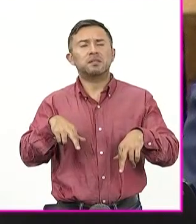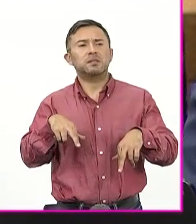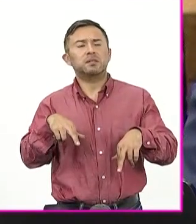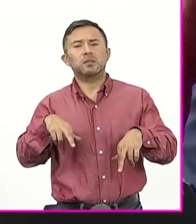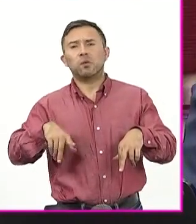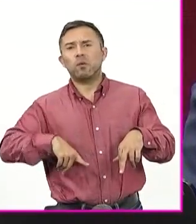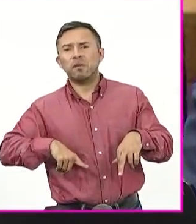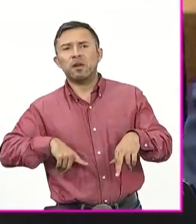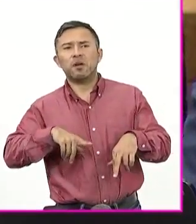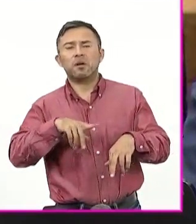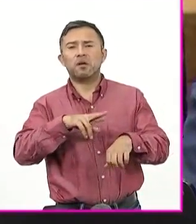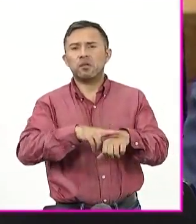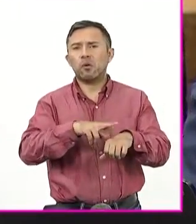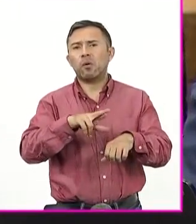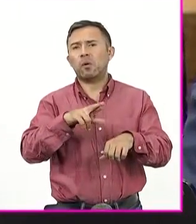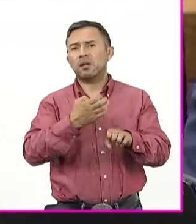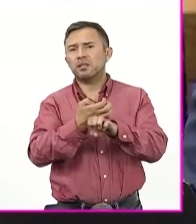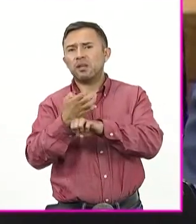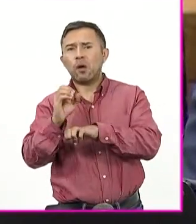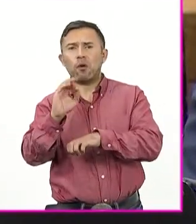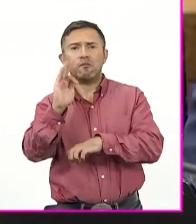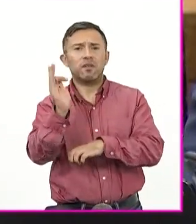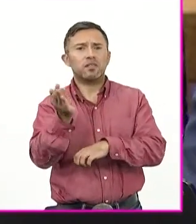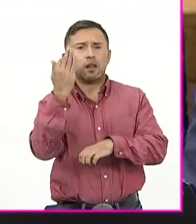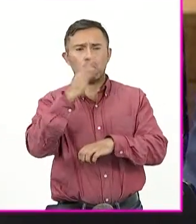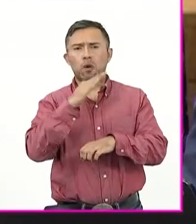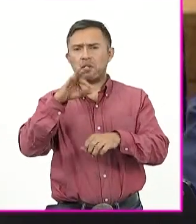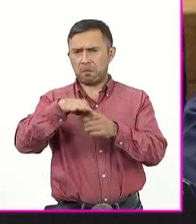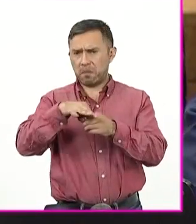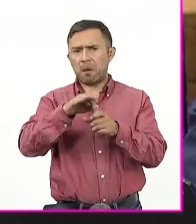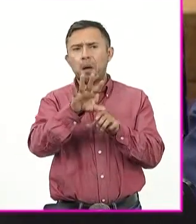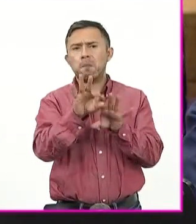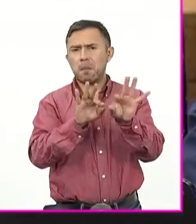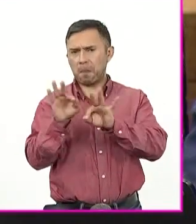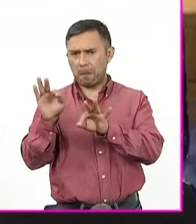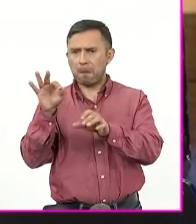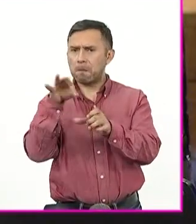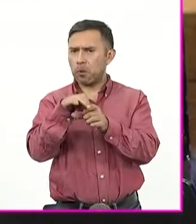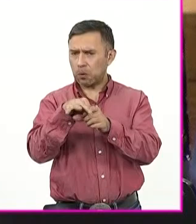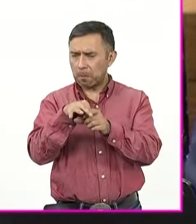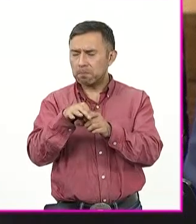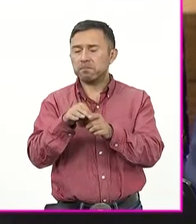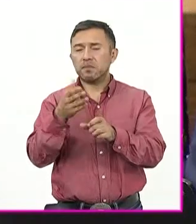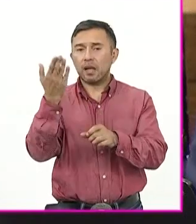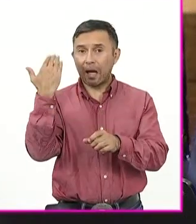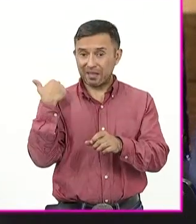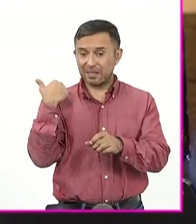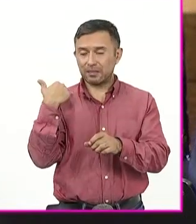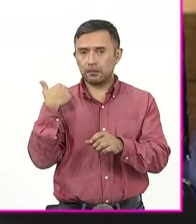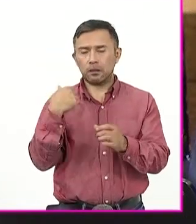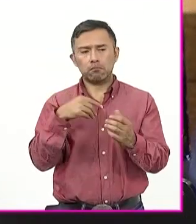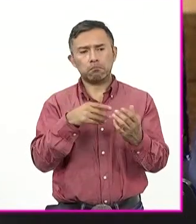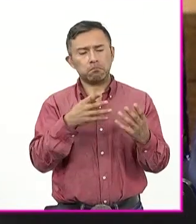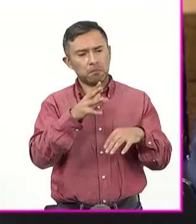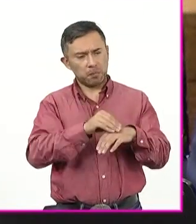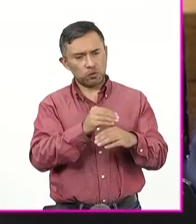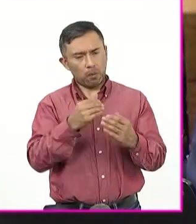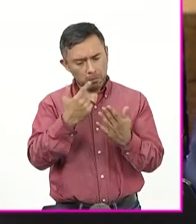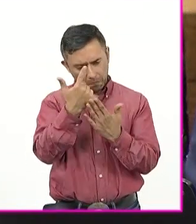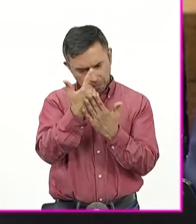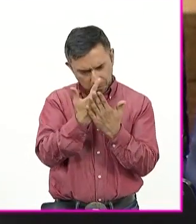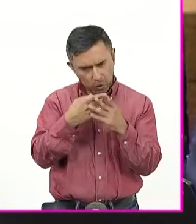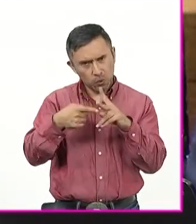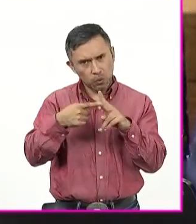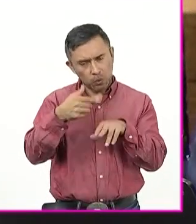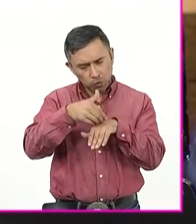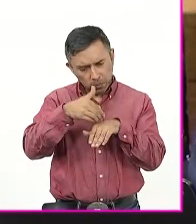bien local, se le dio esta atribución al instituto y conocimos y estudiamos todas estas cifras. Y conocemos